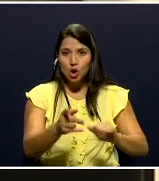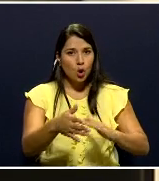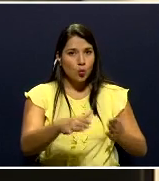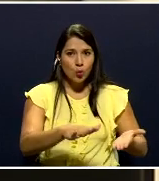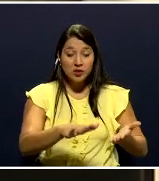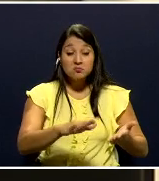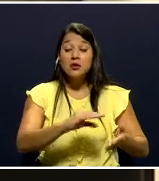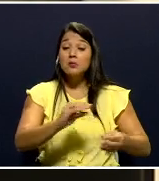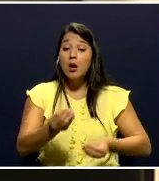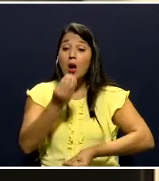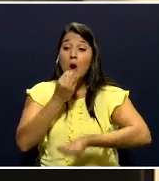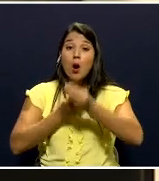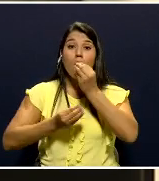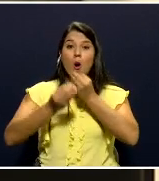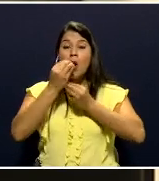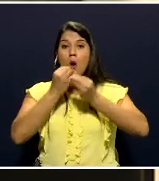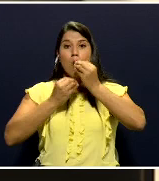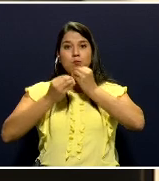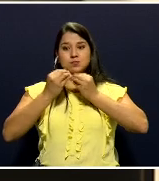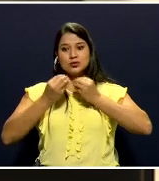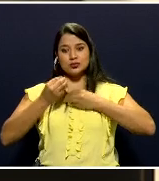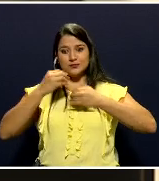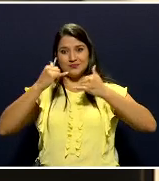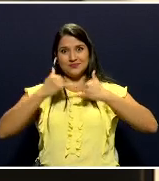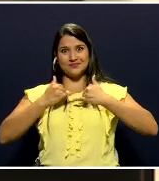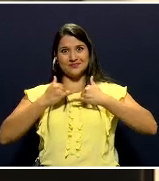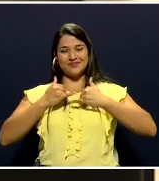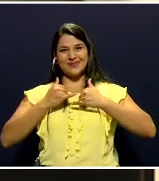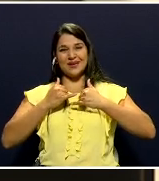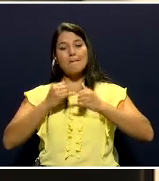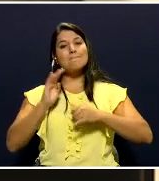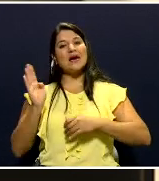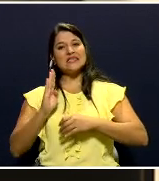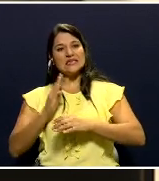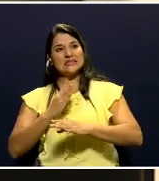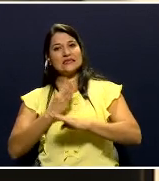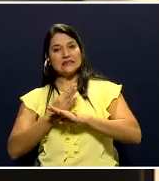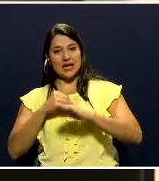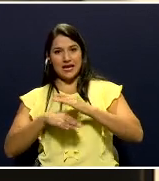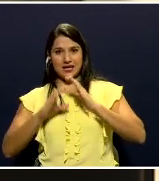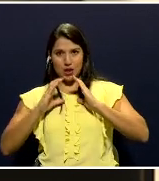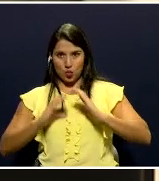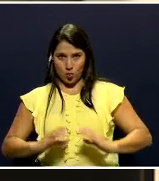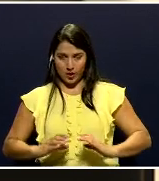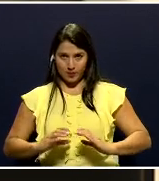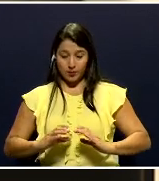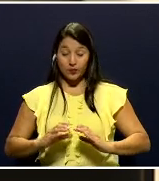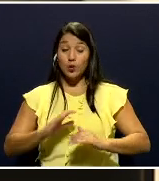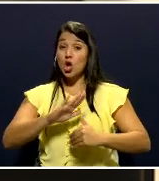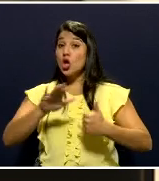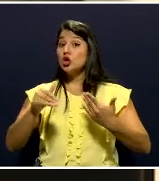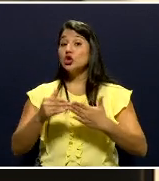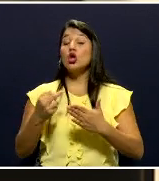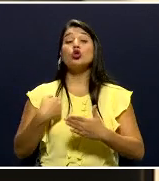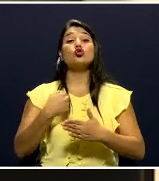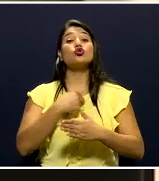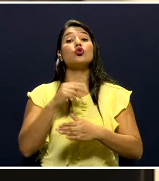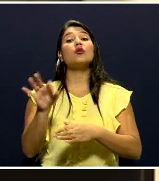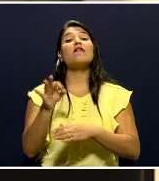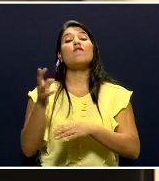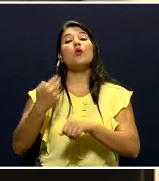bacterias que están adaptadas a vivir en nuestro cuerpo humano. Todos nosotros, de una forma natural,